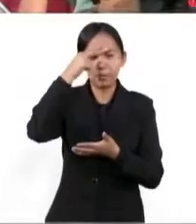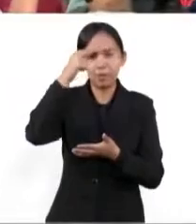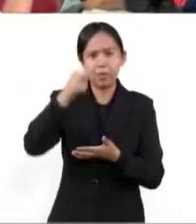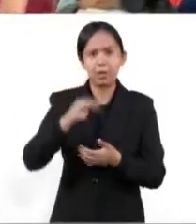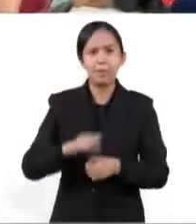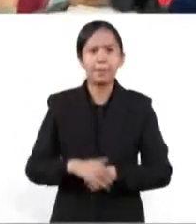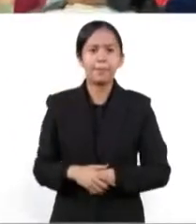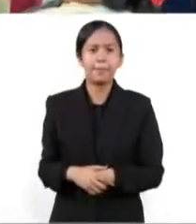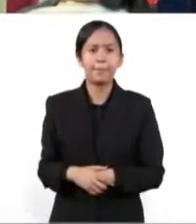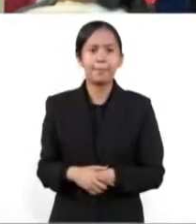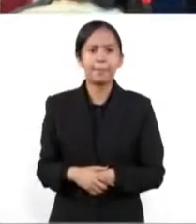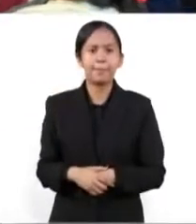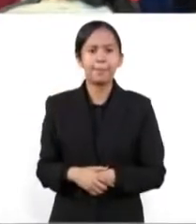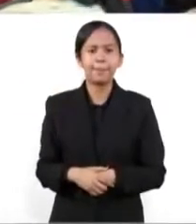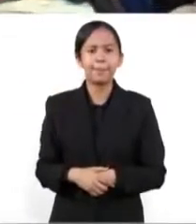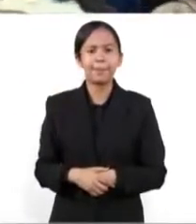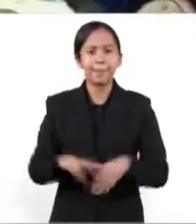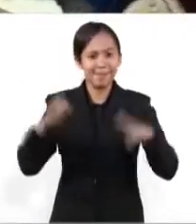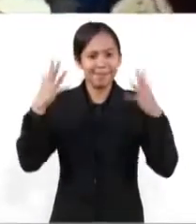México.